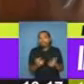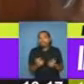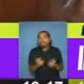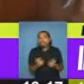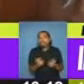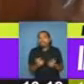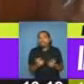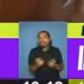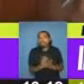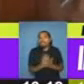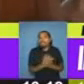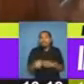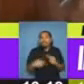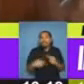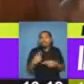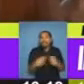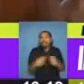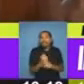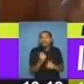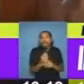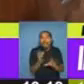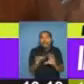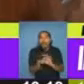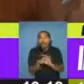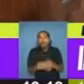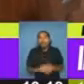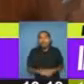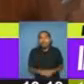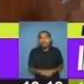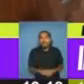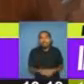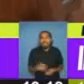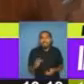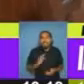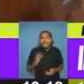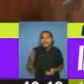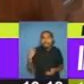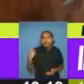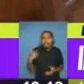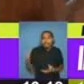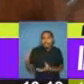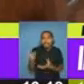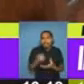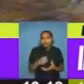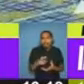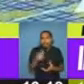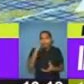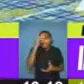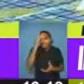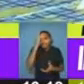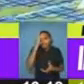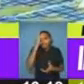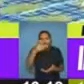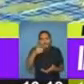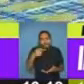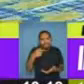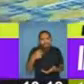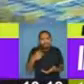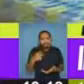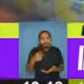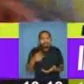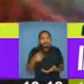forma de seguir adelante el año pasado que contó con el aporte de ustedes lo que se refiere a la policía rural Cómo se